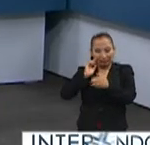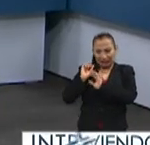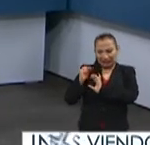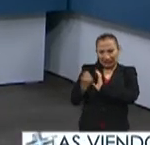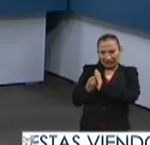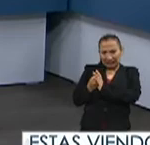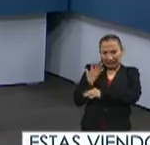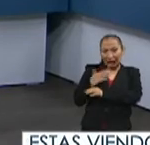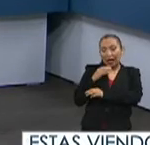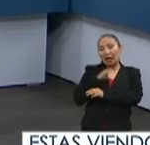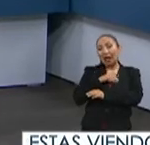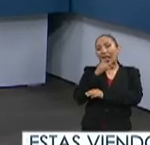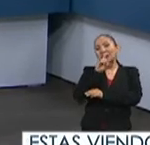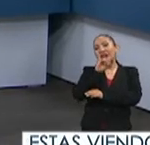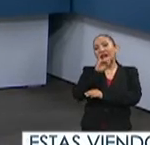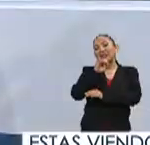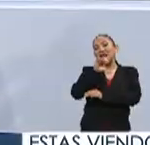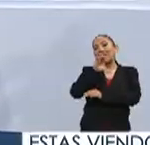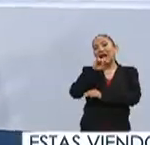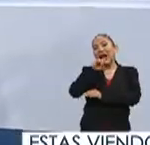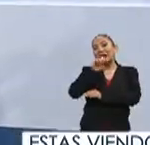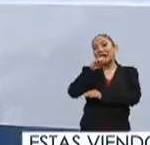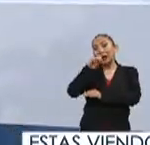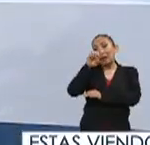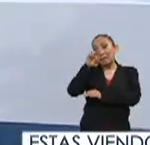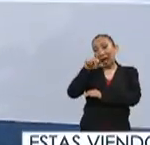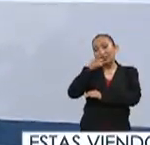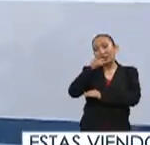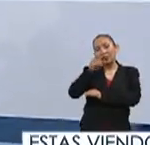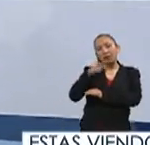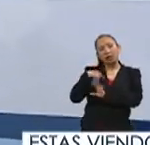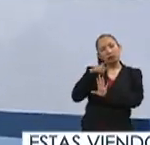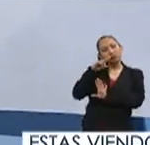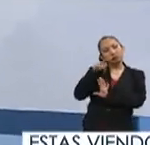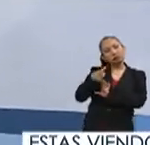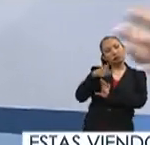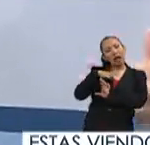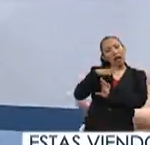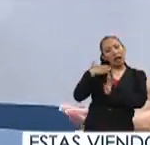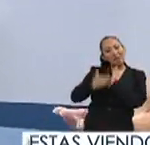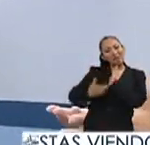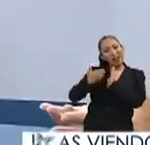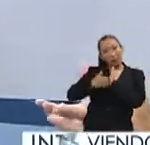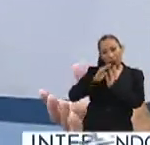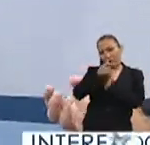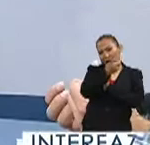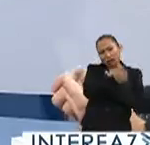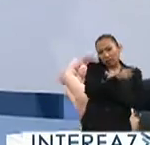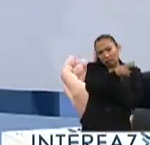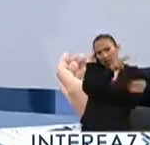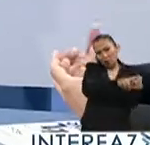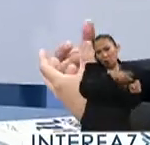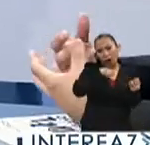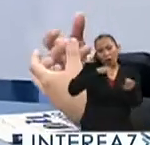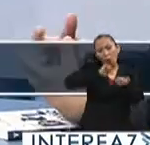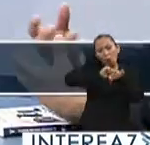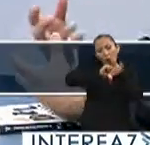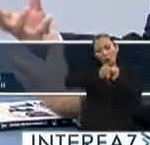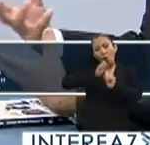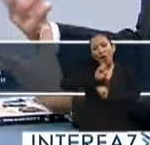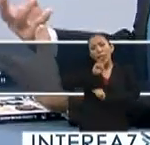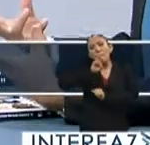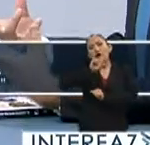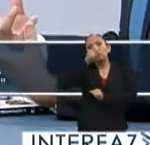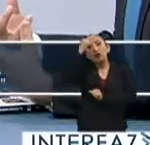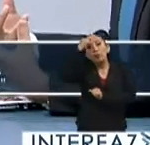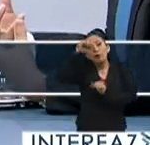recientes, por ejemplo, de Daniel Kahneman, donde nos dice cómo hay una carencia por cuestiones evolutivas en la manera como